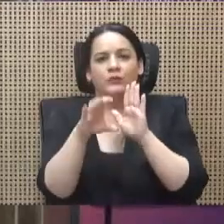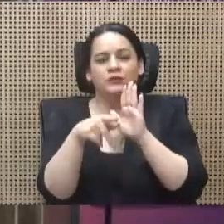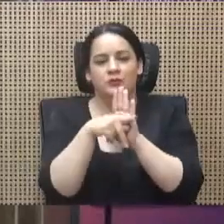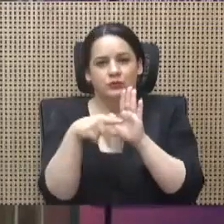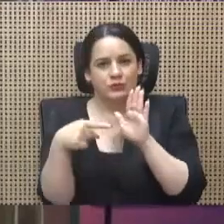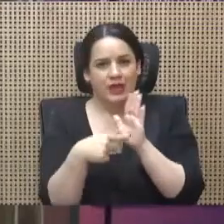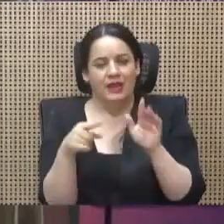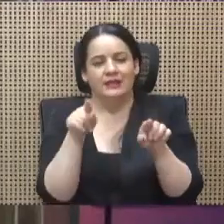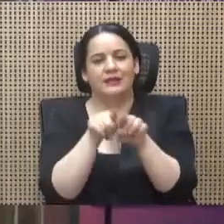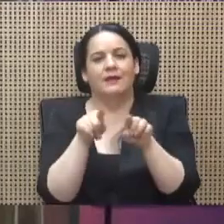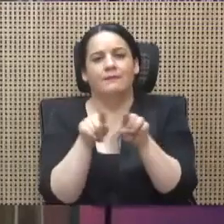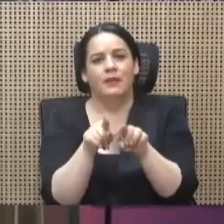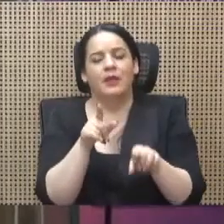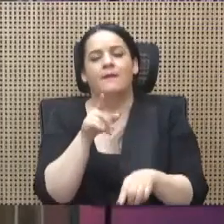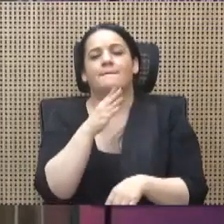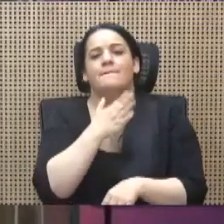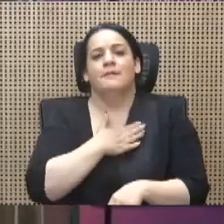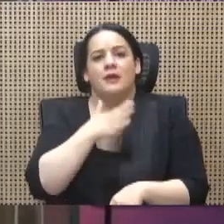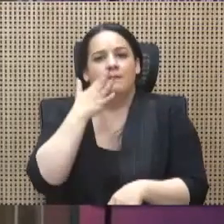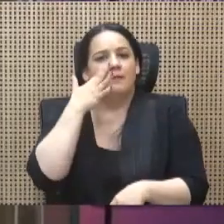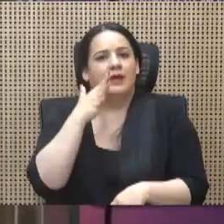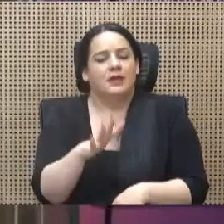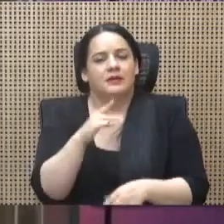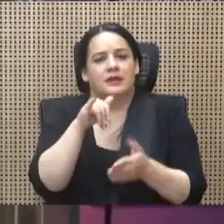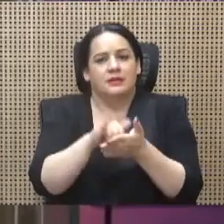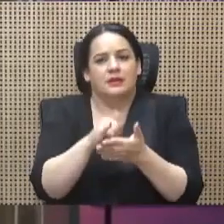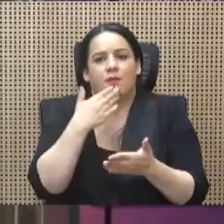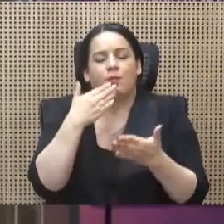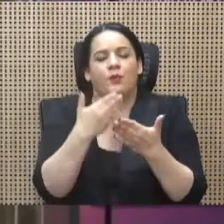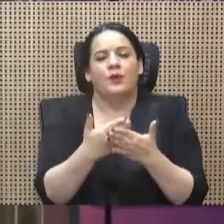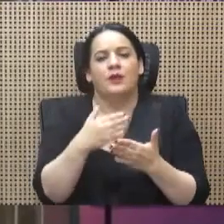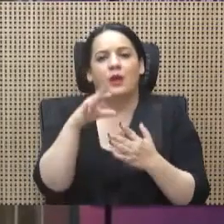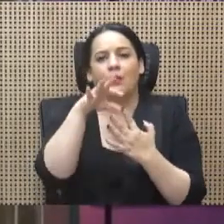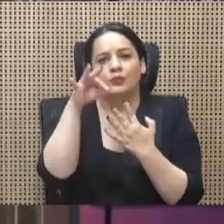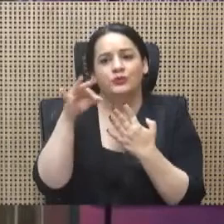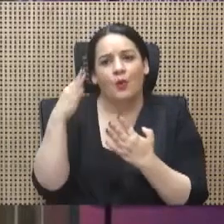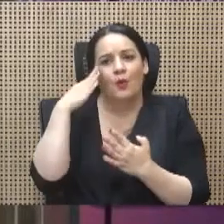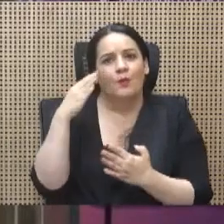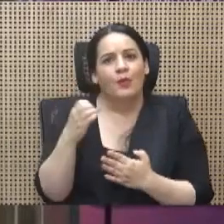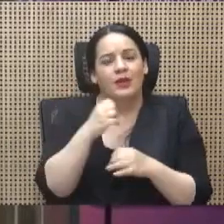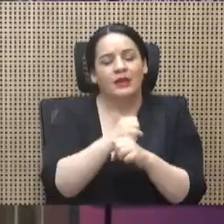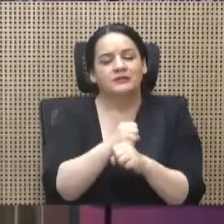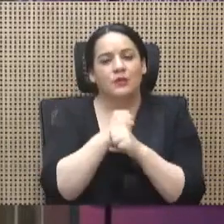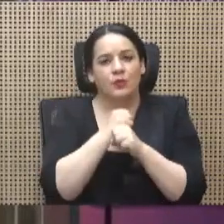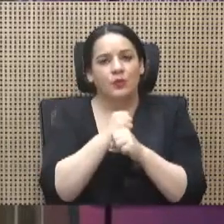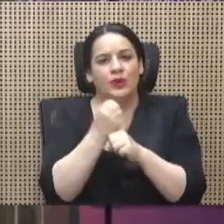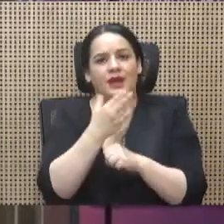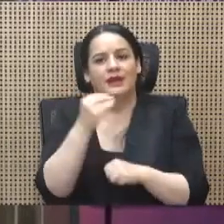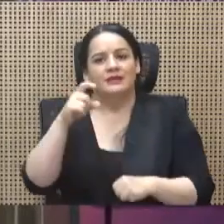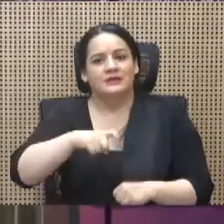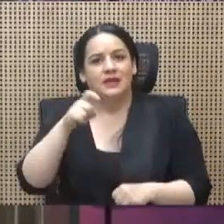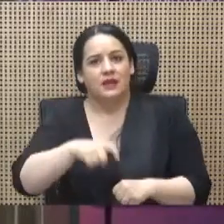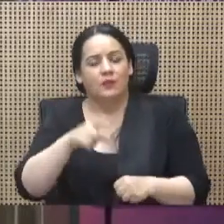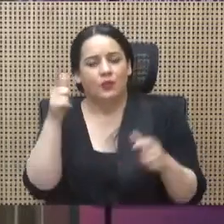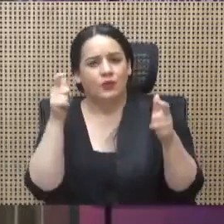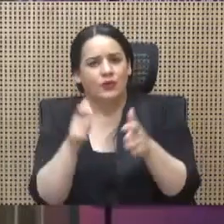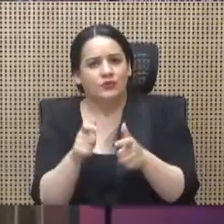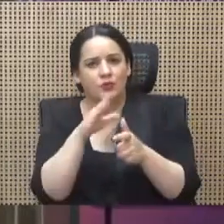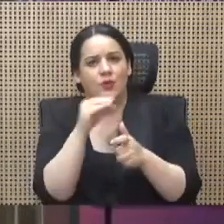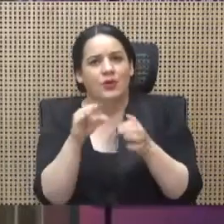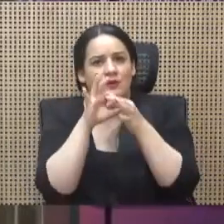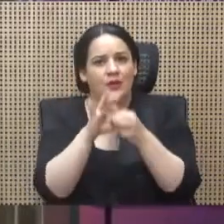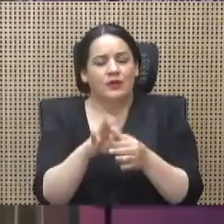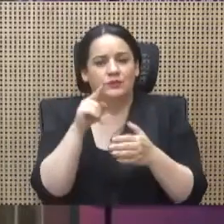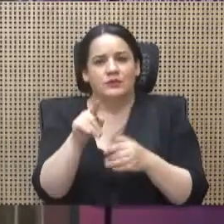y ciertamente Me parece que esta es una muy buena opción porque asegura necesariamente una reducción respecto